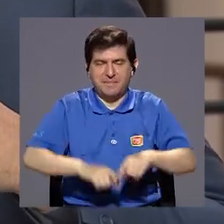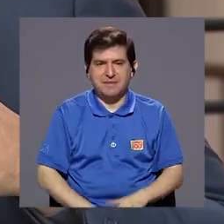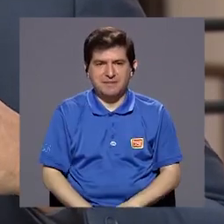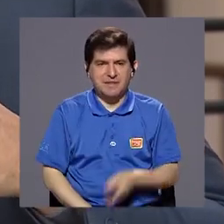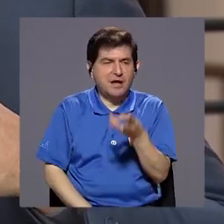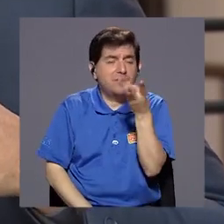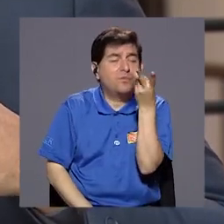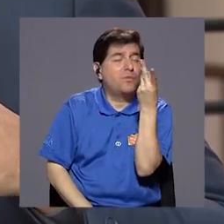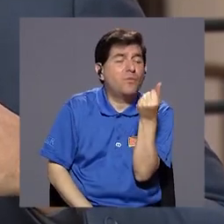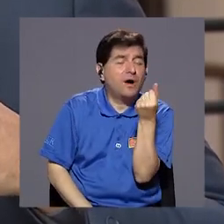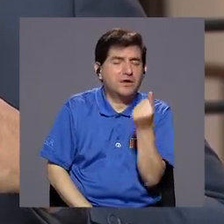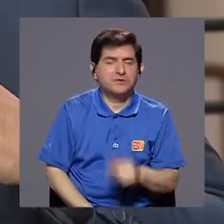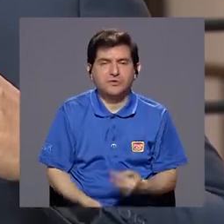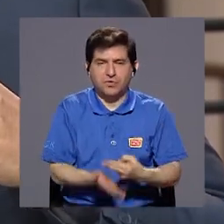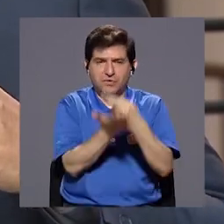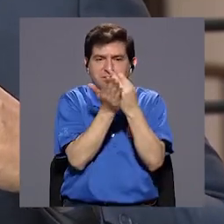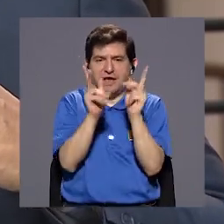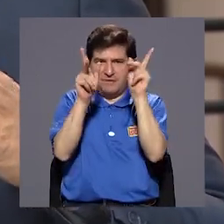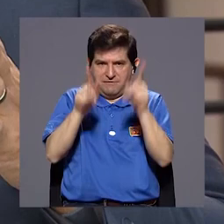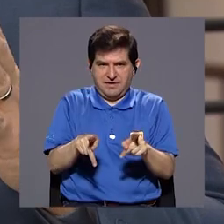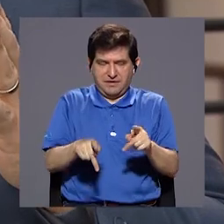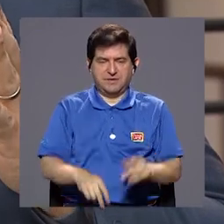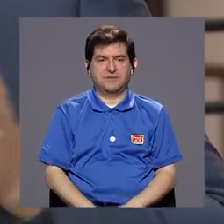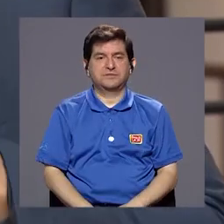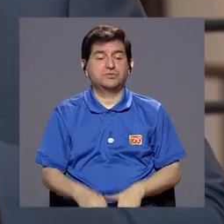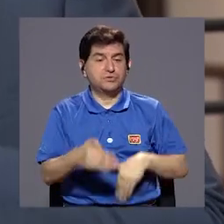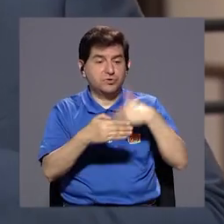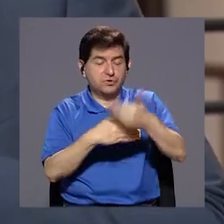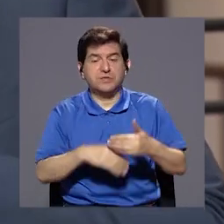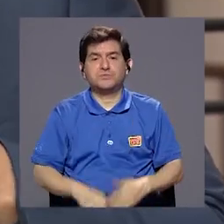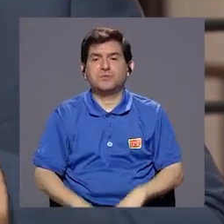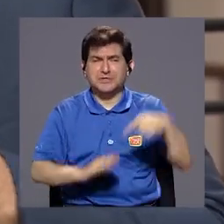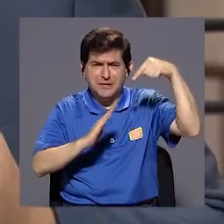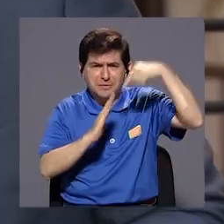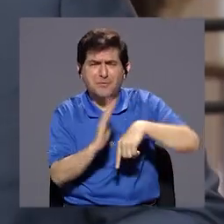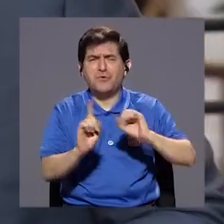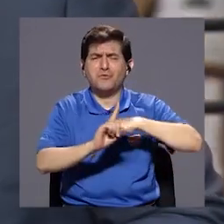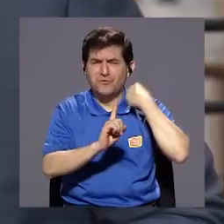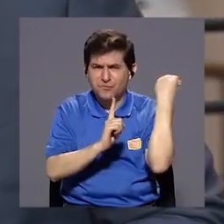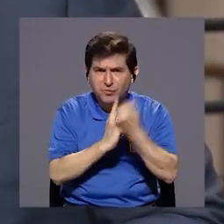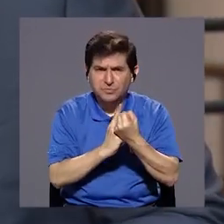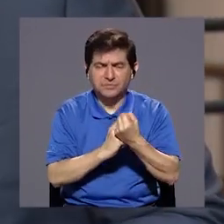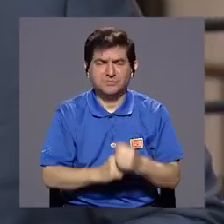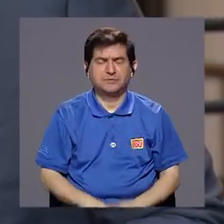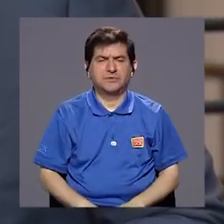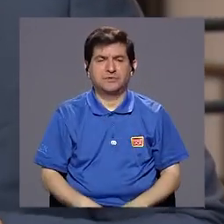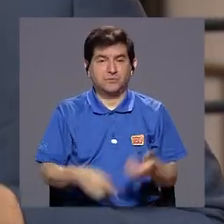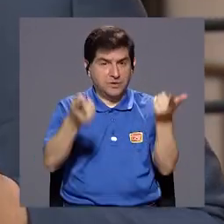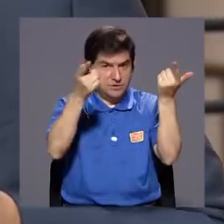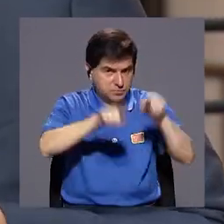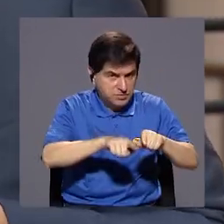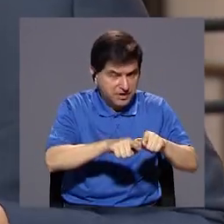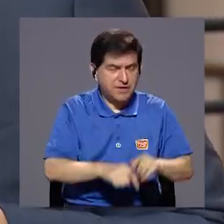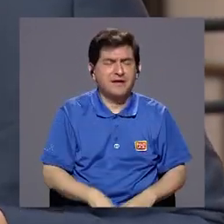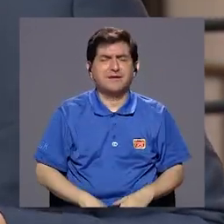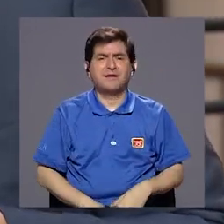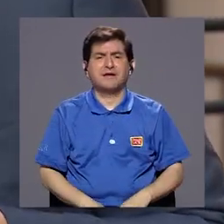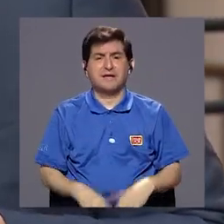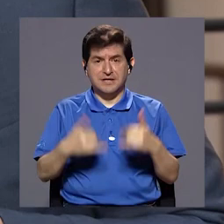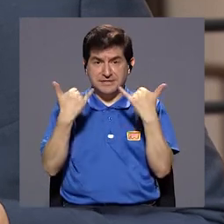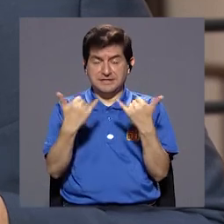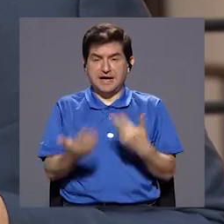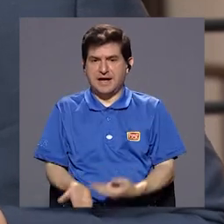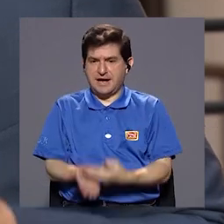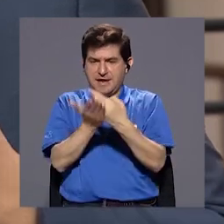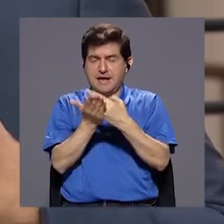de qué tanto se rehabilite la persona después de la fase aguda, después de que le pasó ese evento. Y esa rehabilitación,